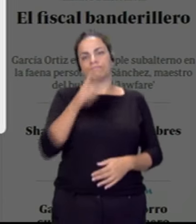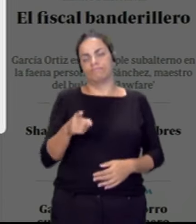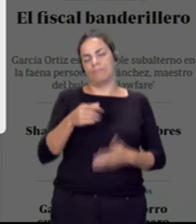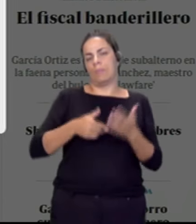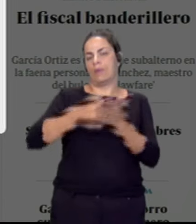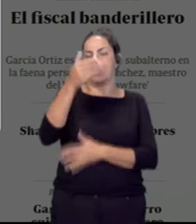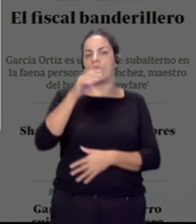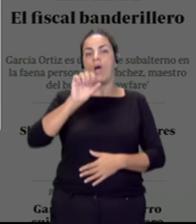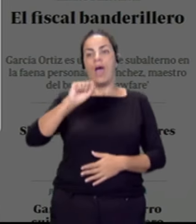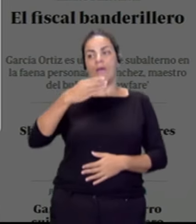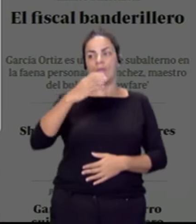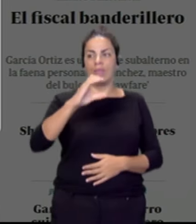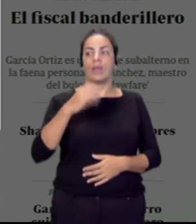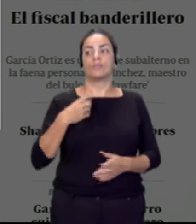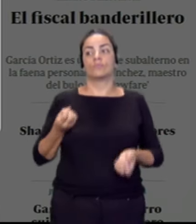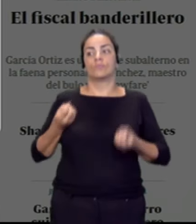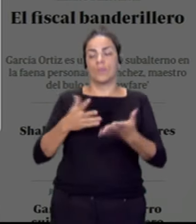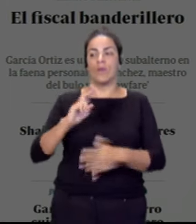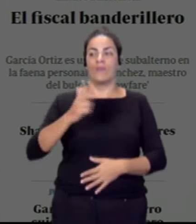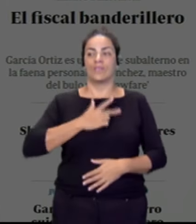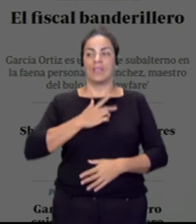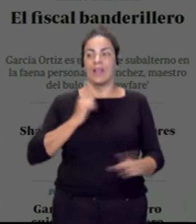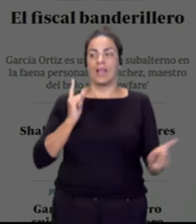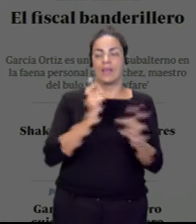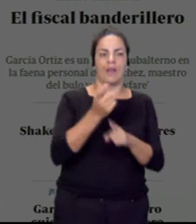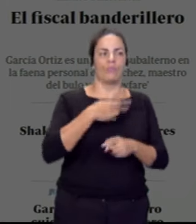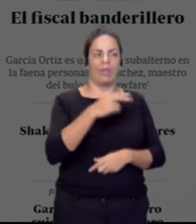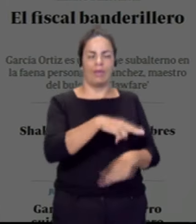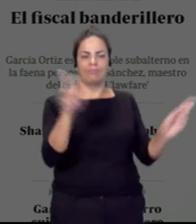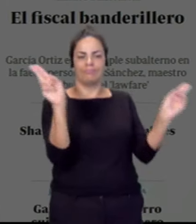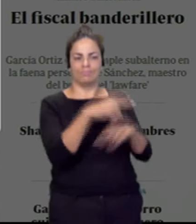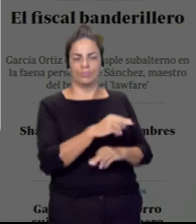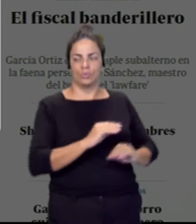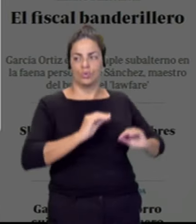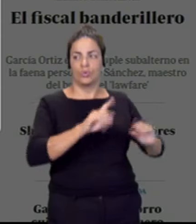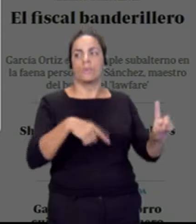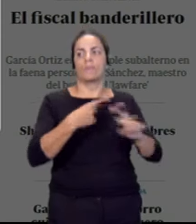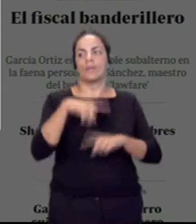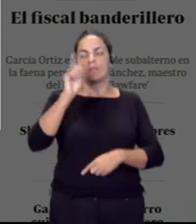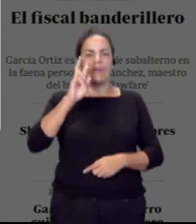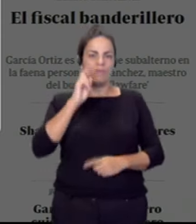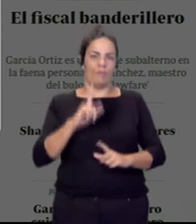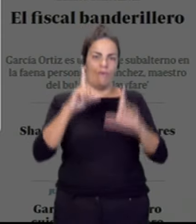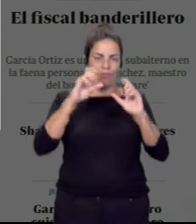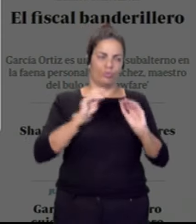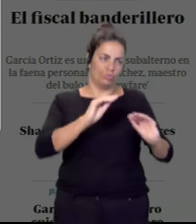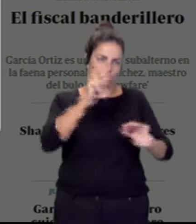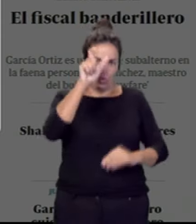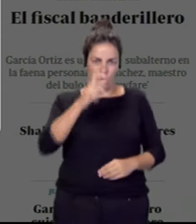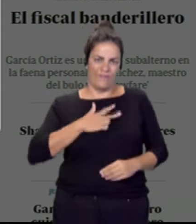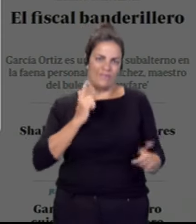les contamos que el fiscal general se enfrenta a su inhabilitación, y fotografía para el fiscal general del Estado.